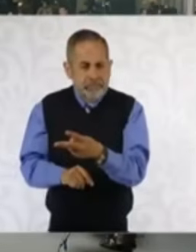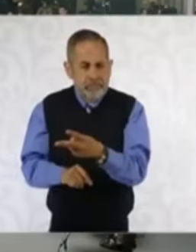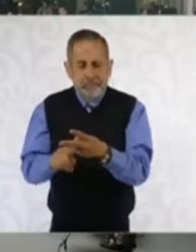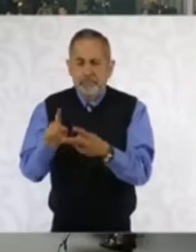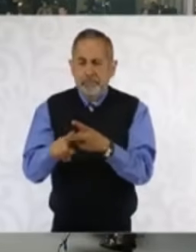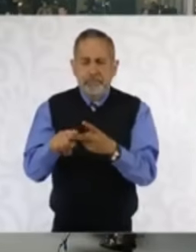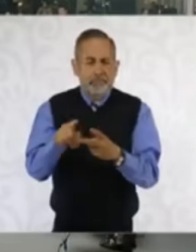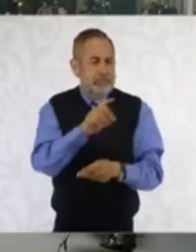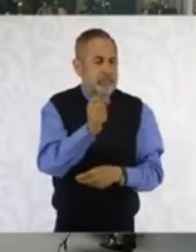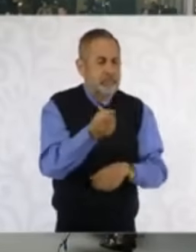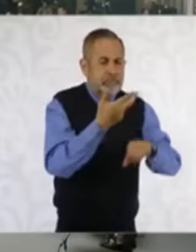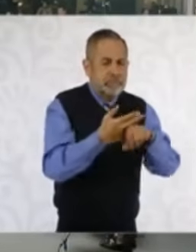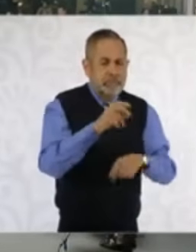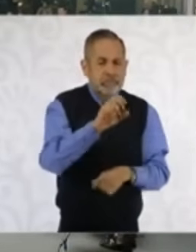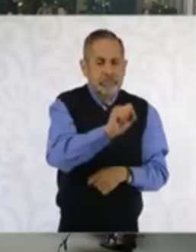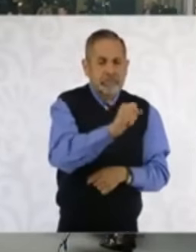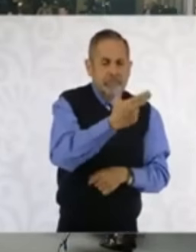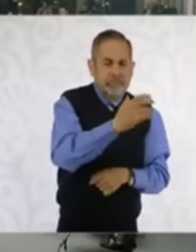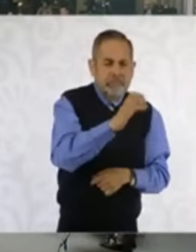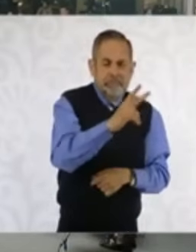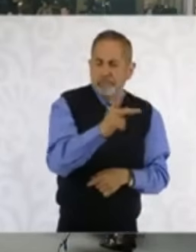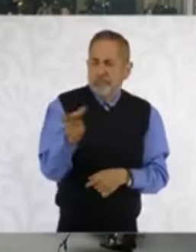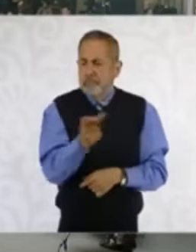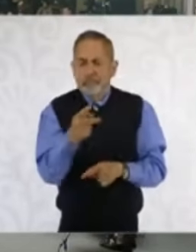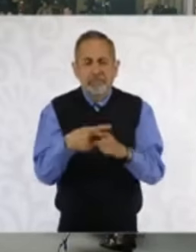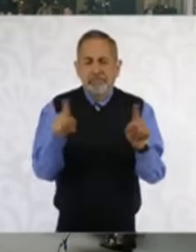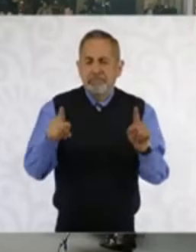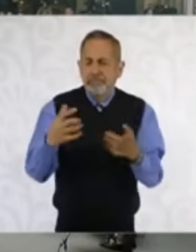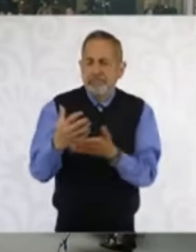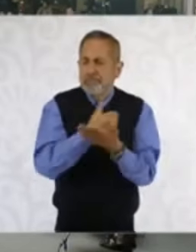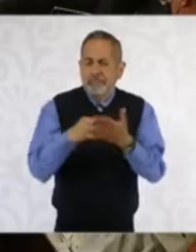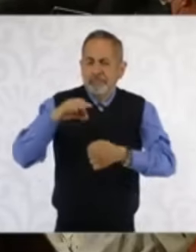la Hacienda en porcentaje de…?